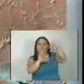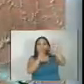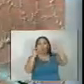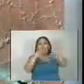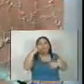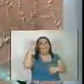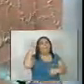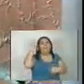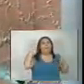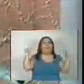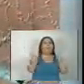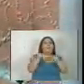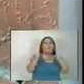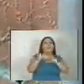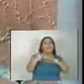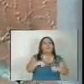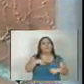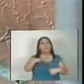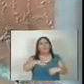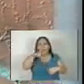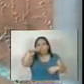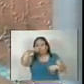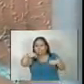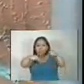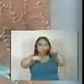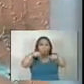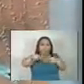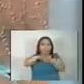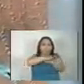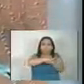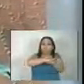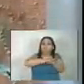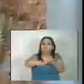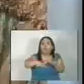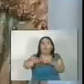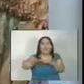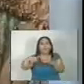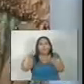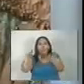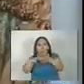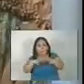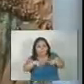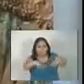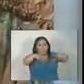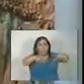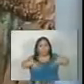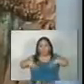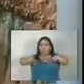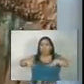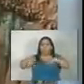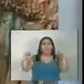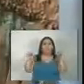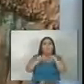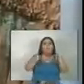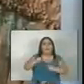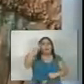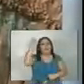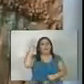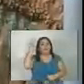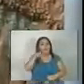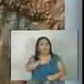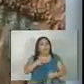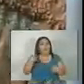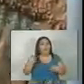nieve, la mayor parte de la cual cae sobre áreas extremadamente planas, por lo que no hay grandes acumulaciones de nieve. Para que llegue el